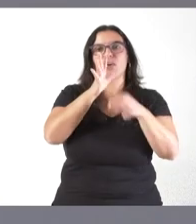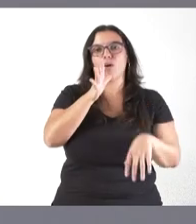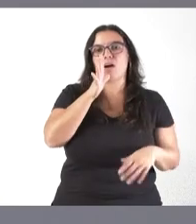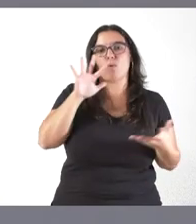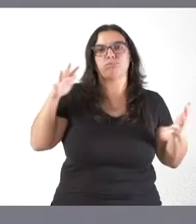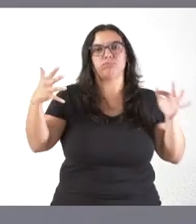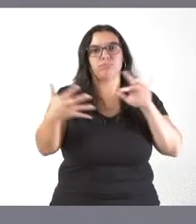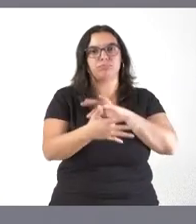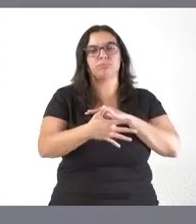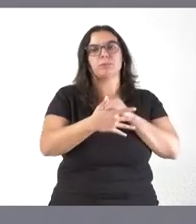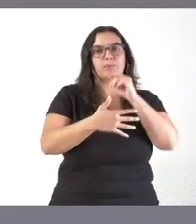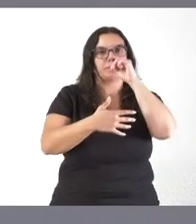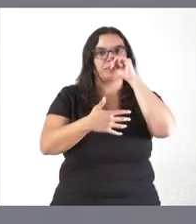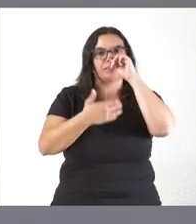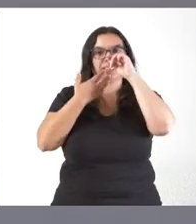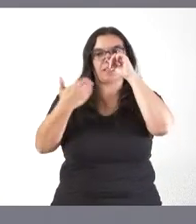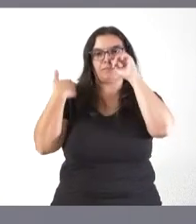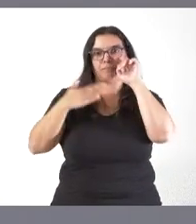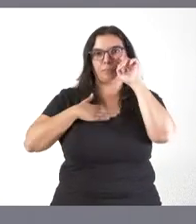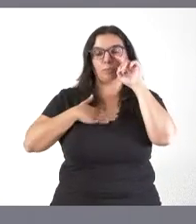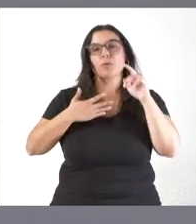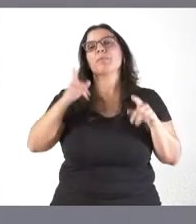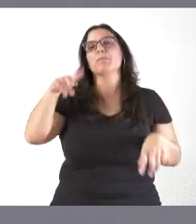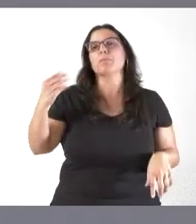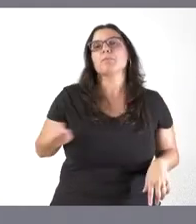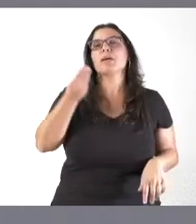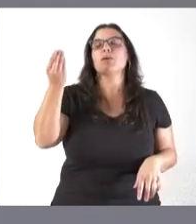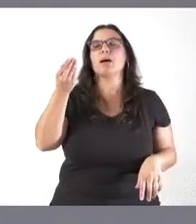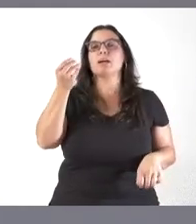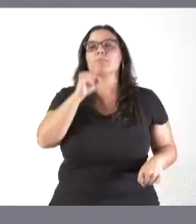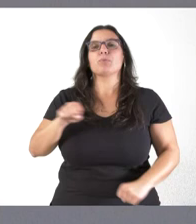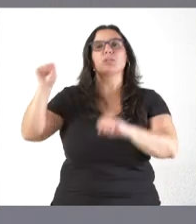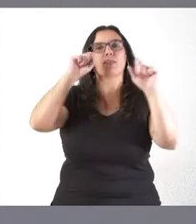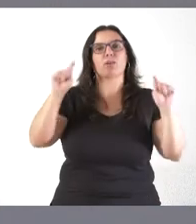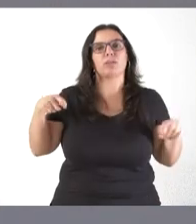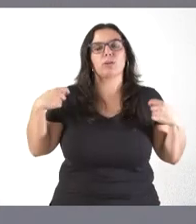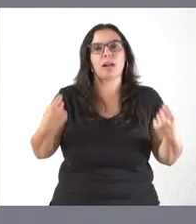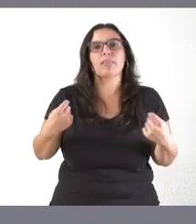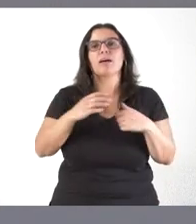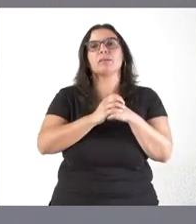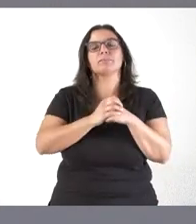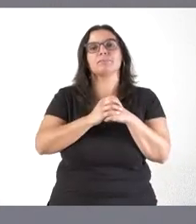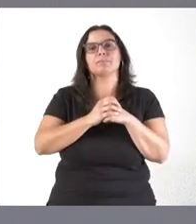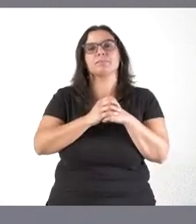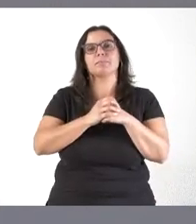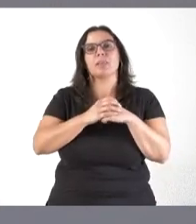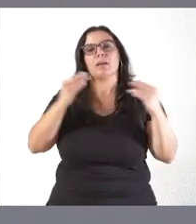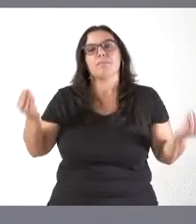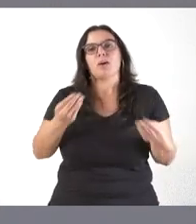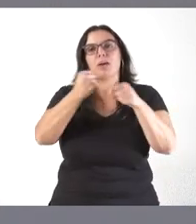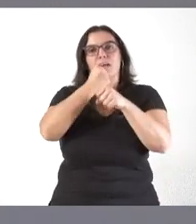lo que nos pueda ser de nuestro ámbito la mejora de la protección de la naturaleza la mejora del empleo